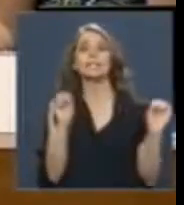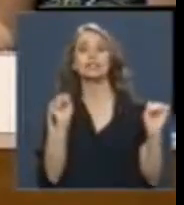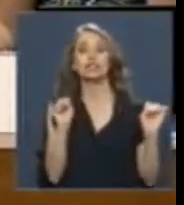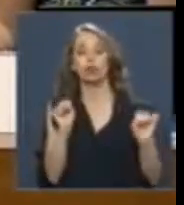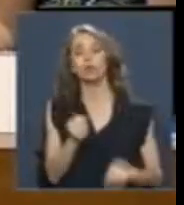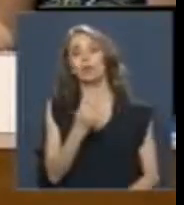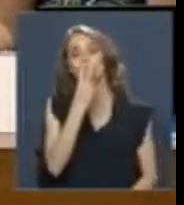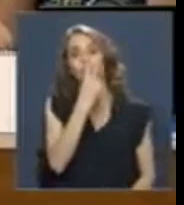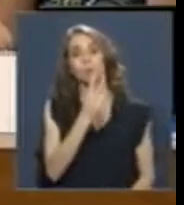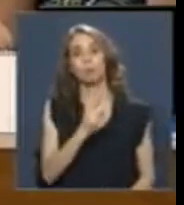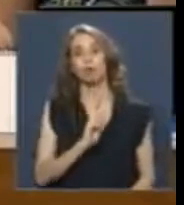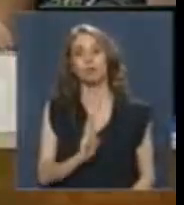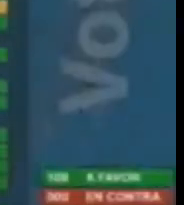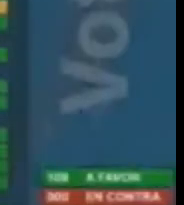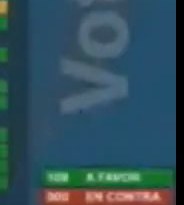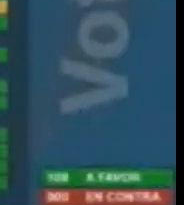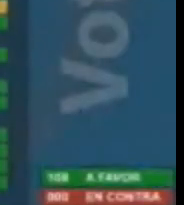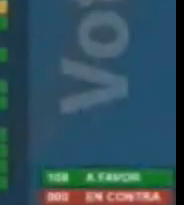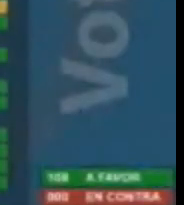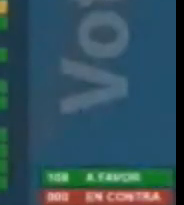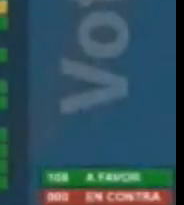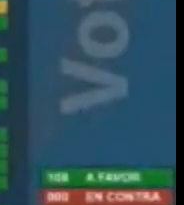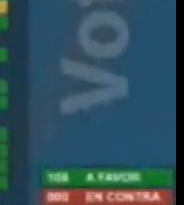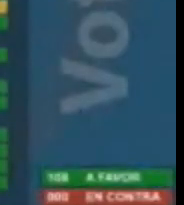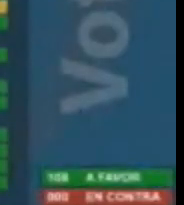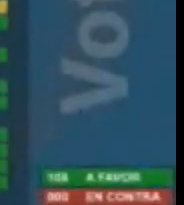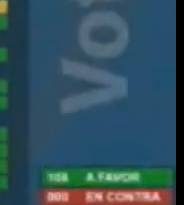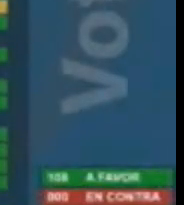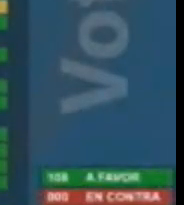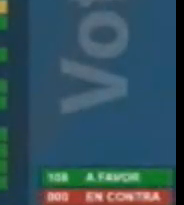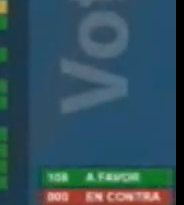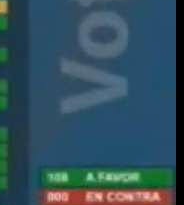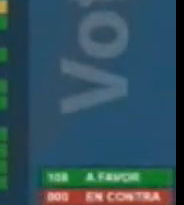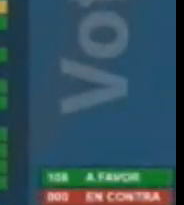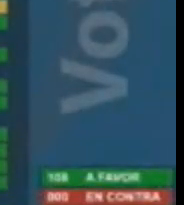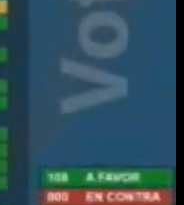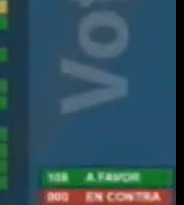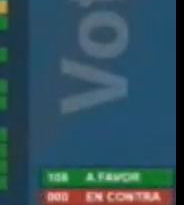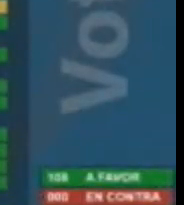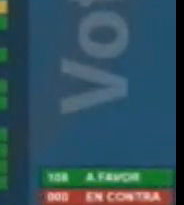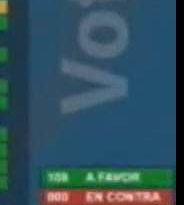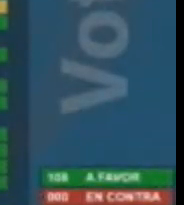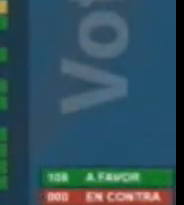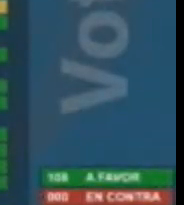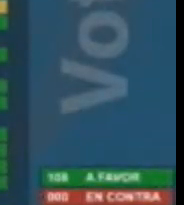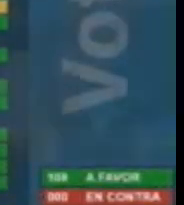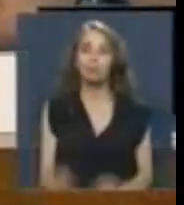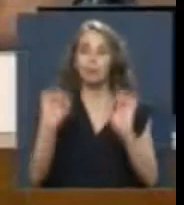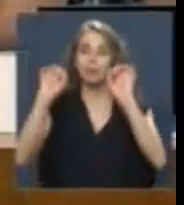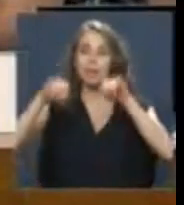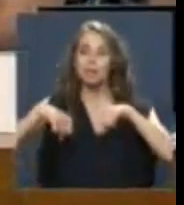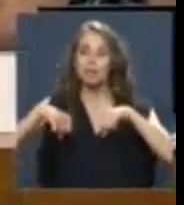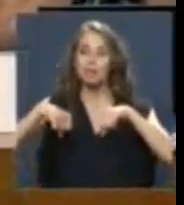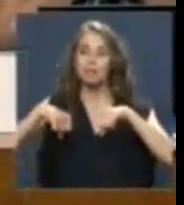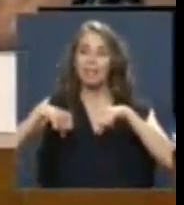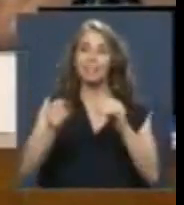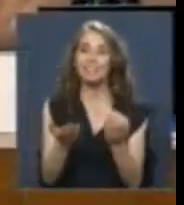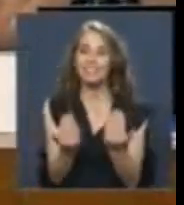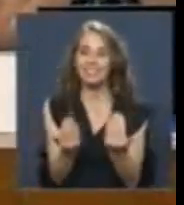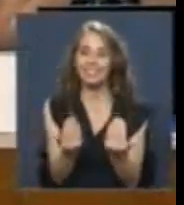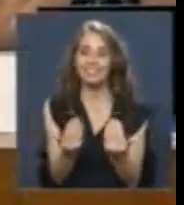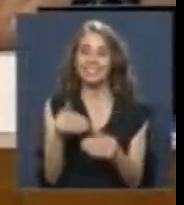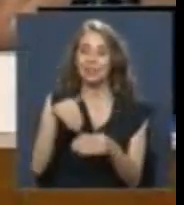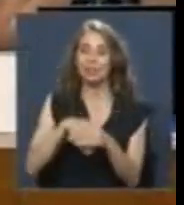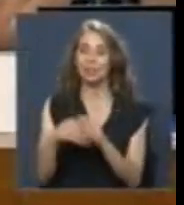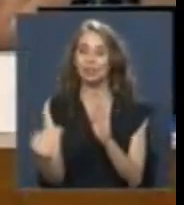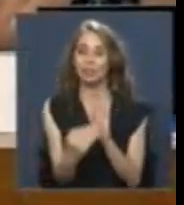Resultado de la votación. Por la afirmativa, 108 votos, 14 por la abstención. Aprobado,